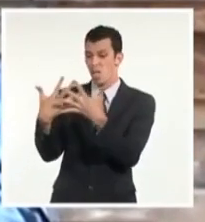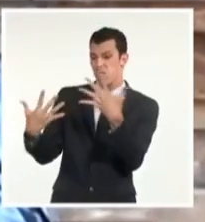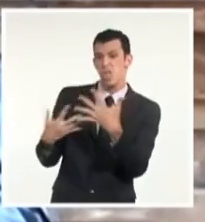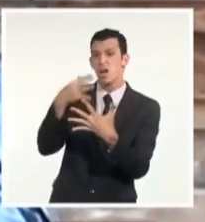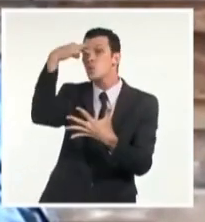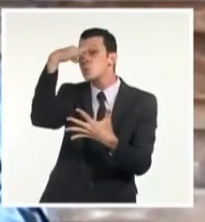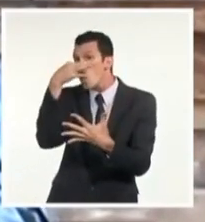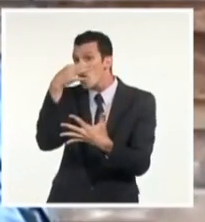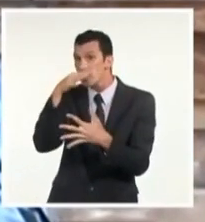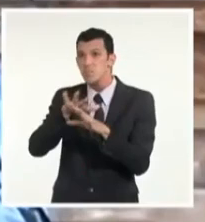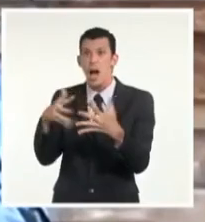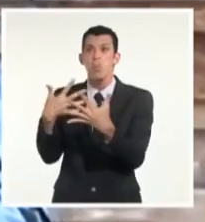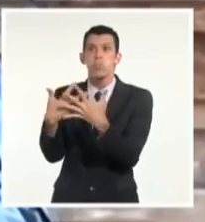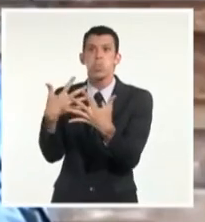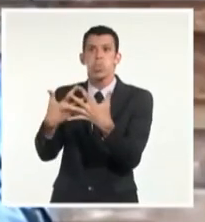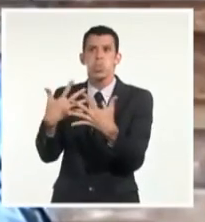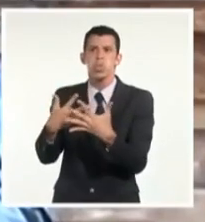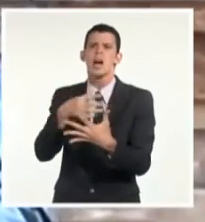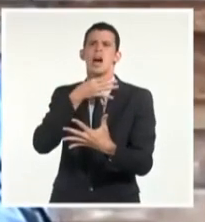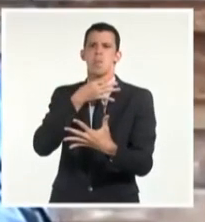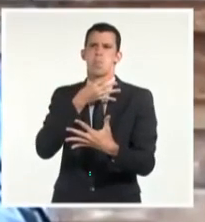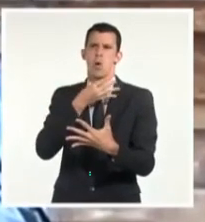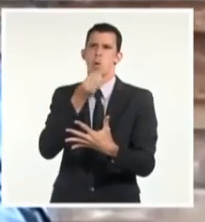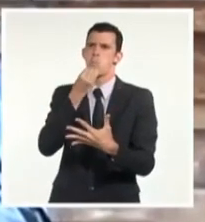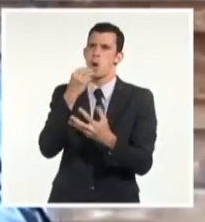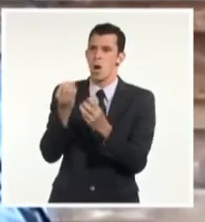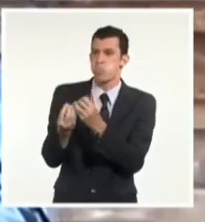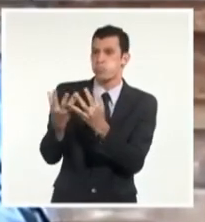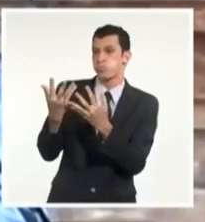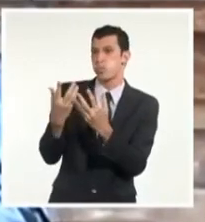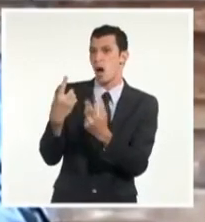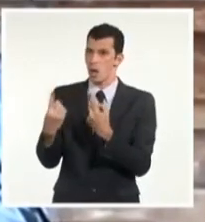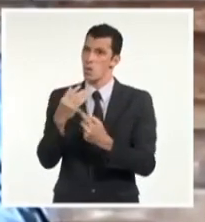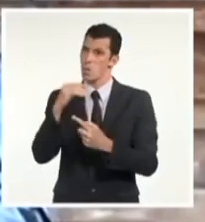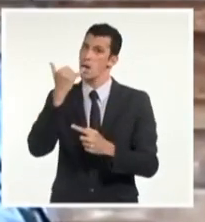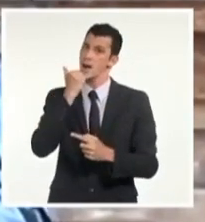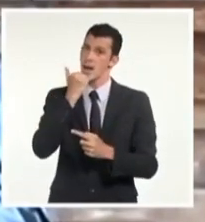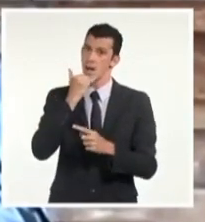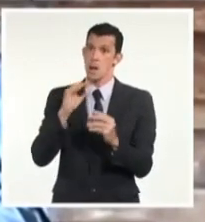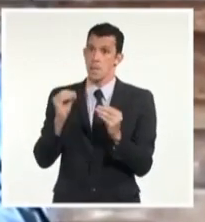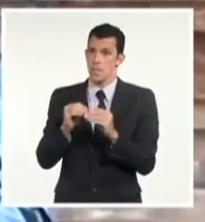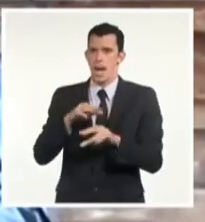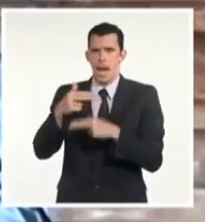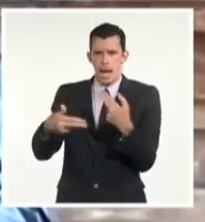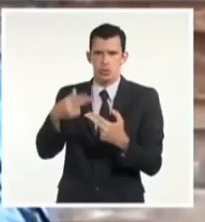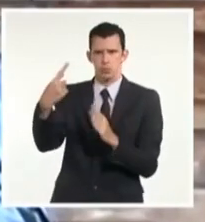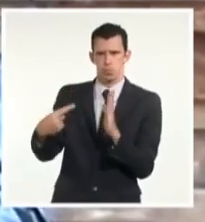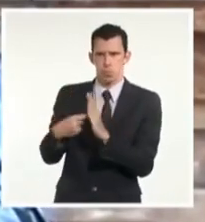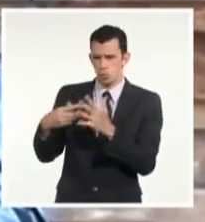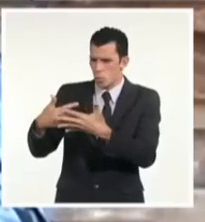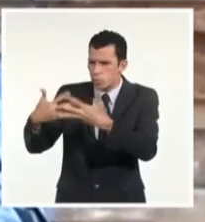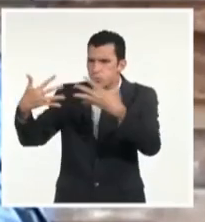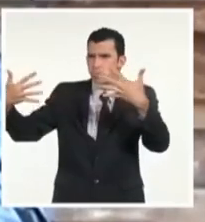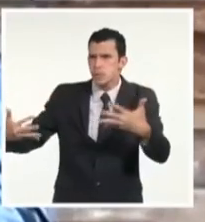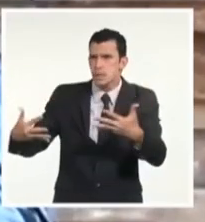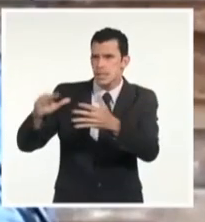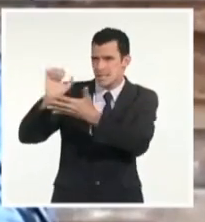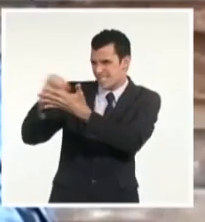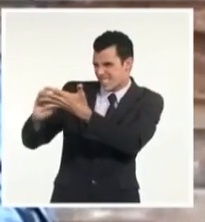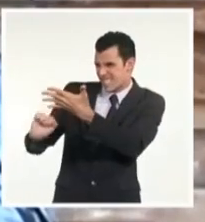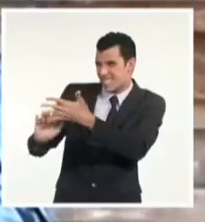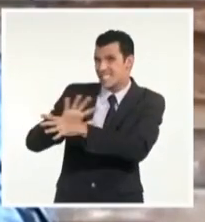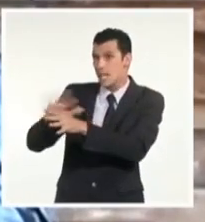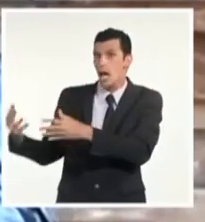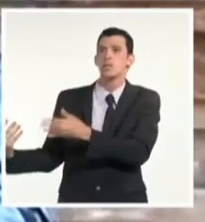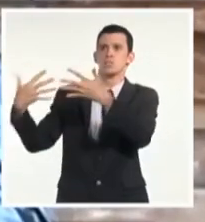ya el montaje definitivo de estas piezas y creando condiciones en caldera para encender la caldera,